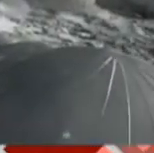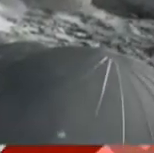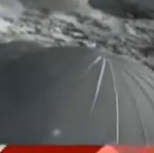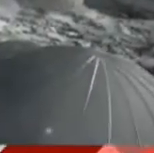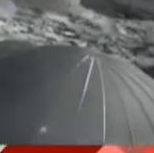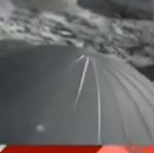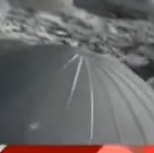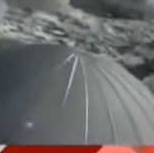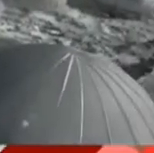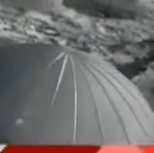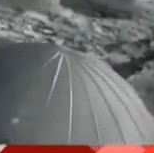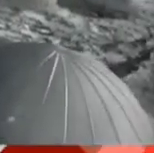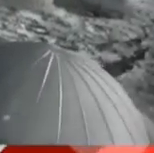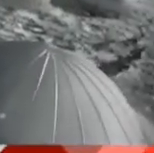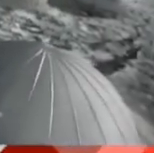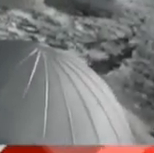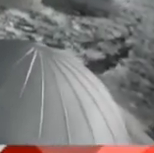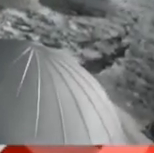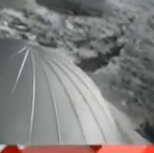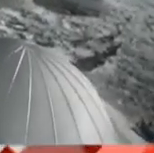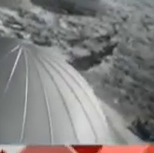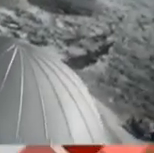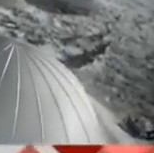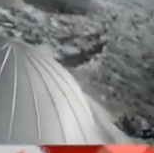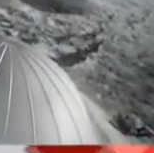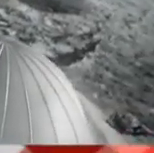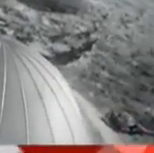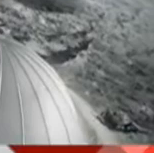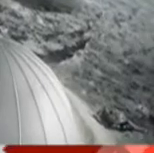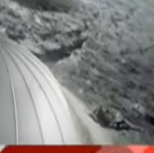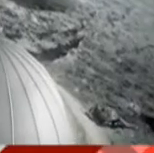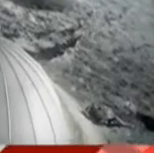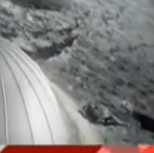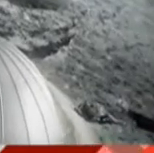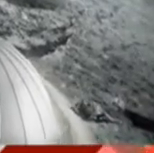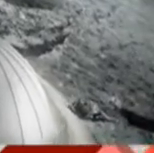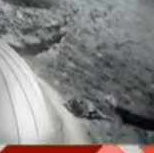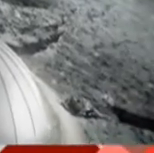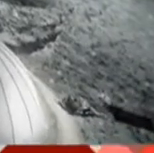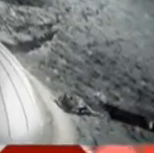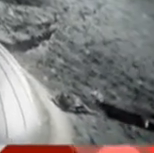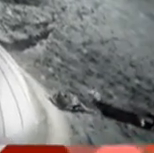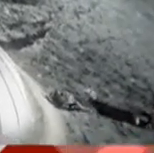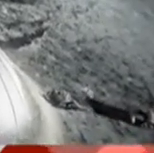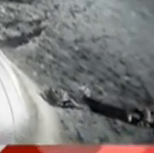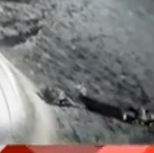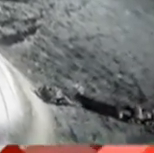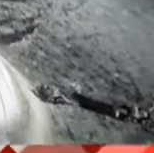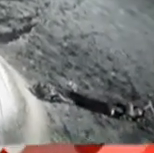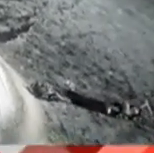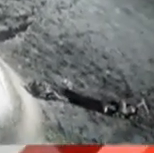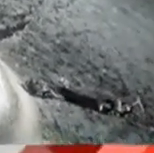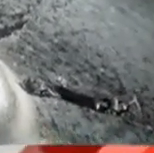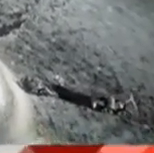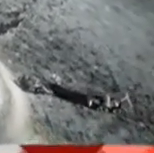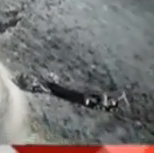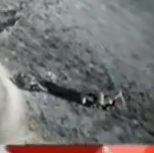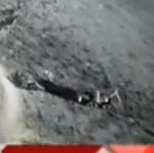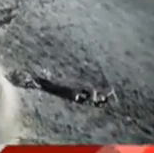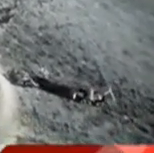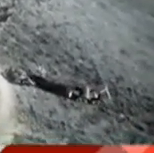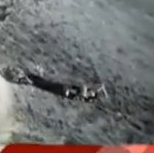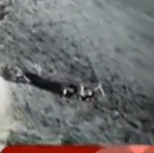Congreso Internacional de Astronáutica en Australia, en Adelaide, y ahora se está llevando a cabo la Semana